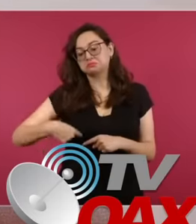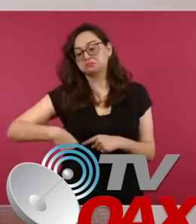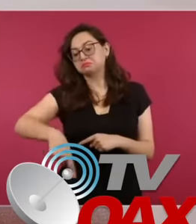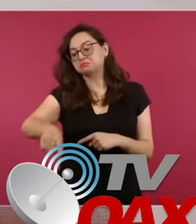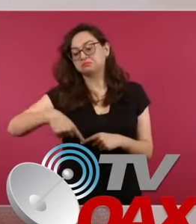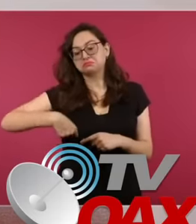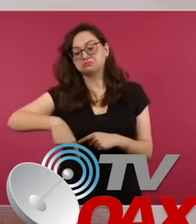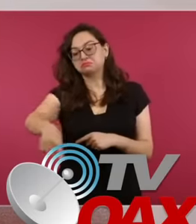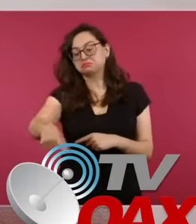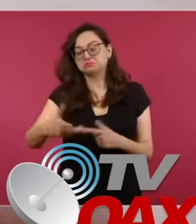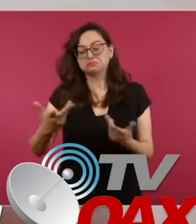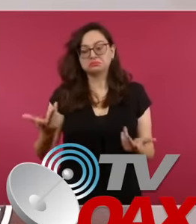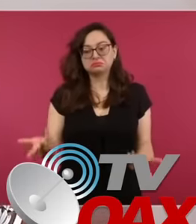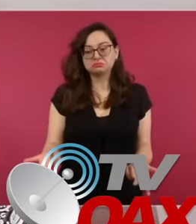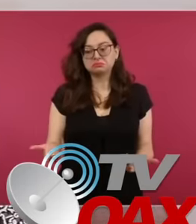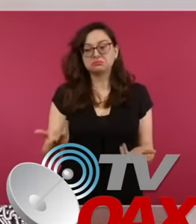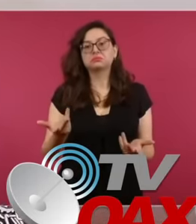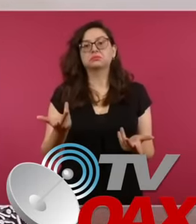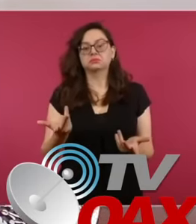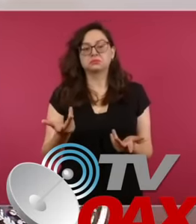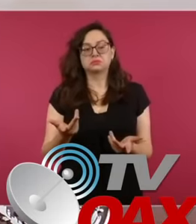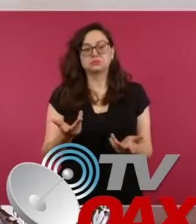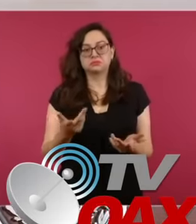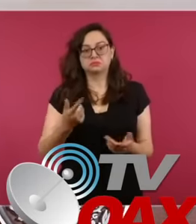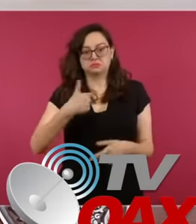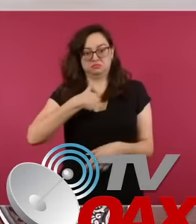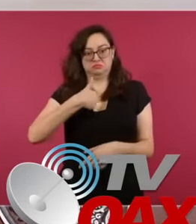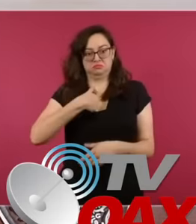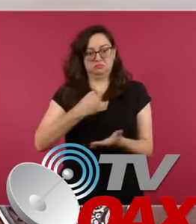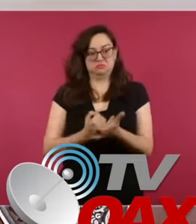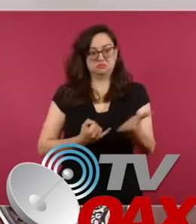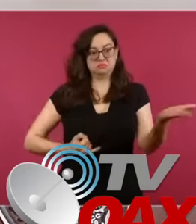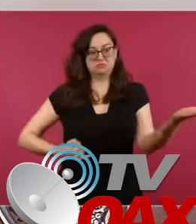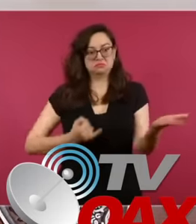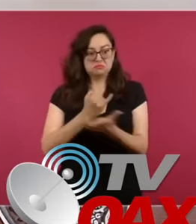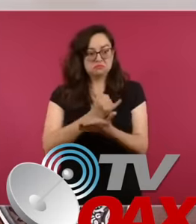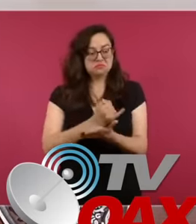en el Ejecutivo, sino ya está en el Poder Judicial